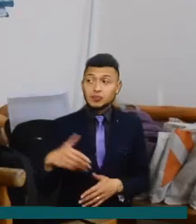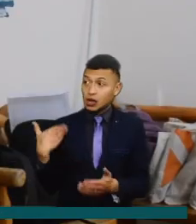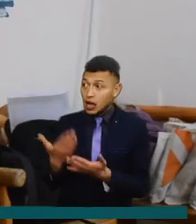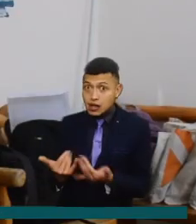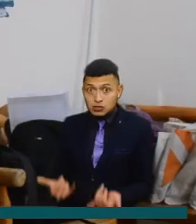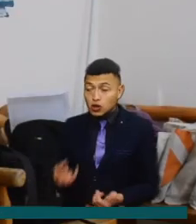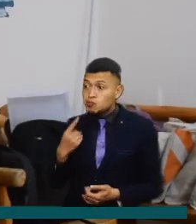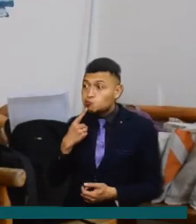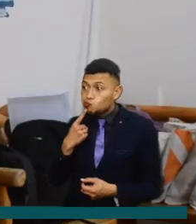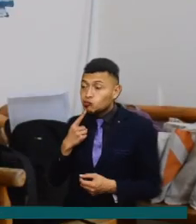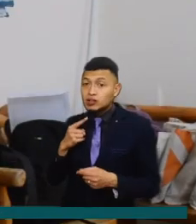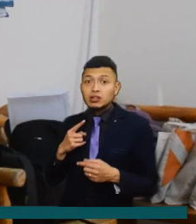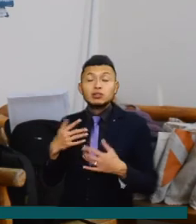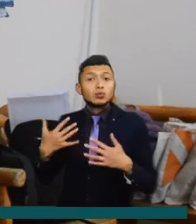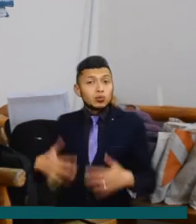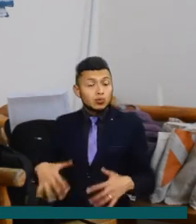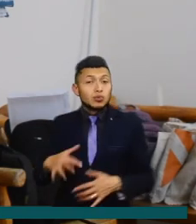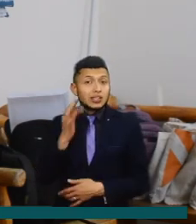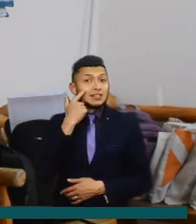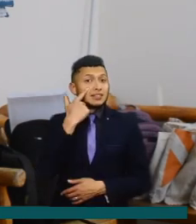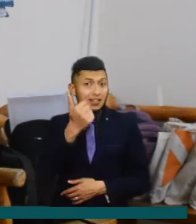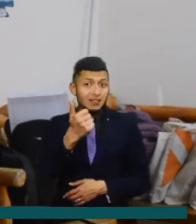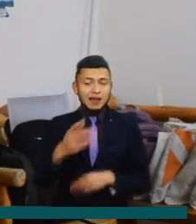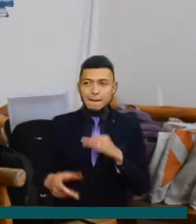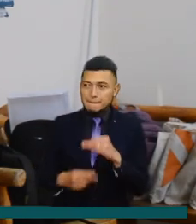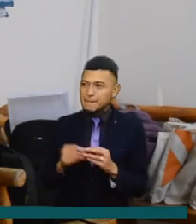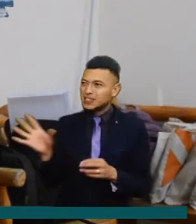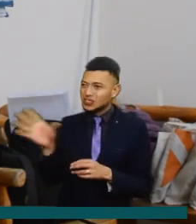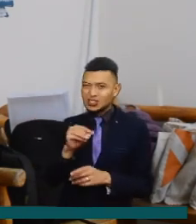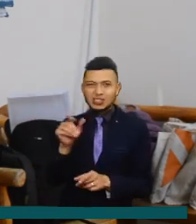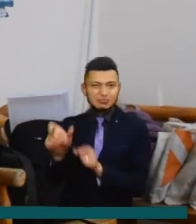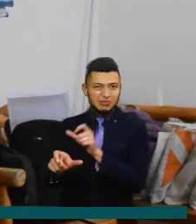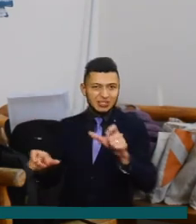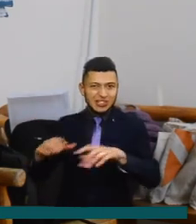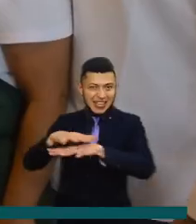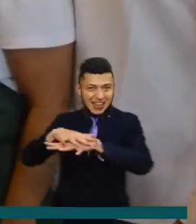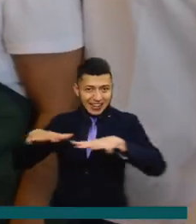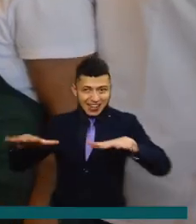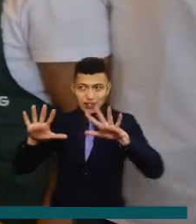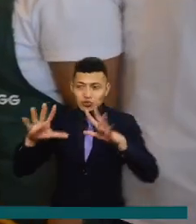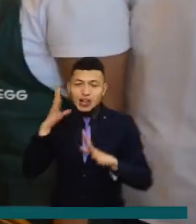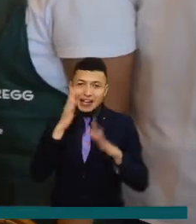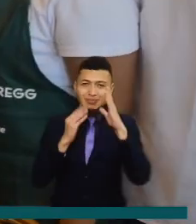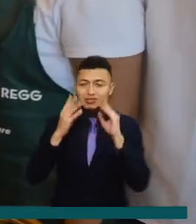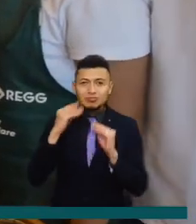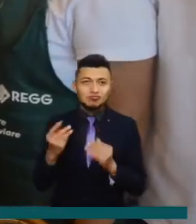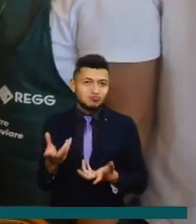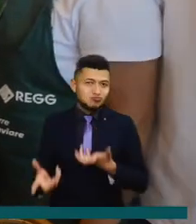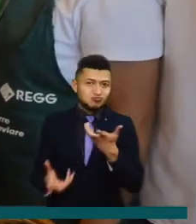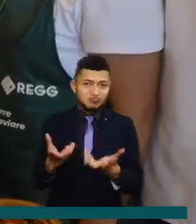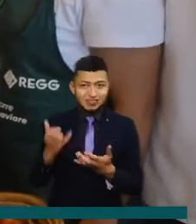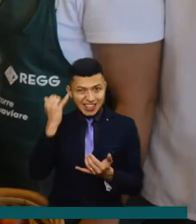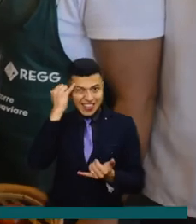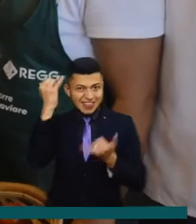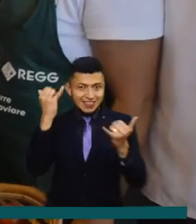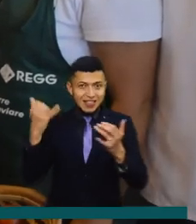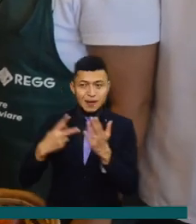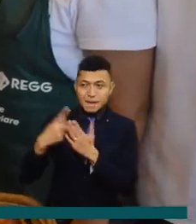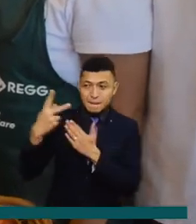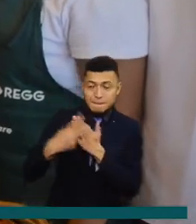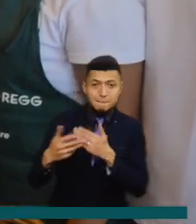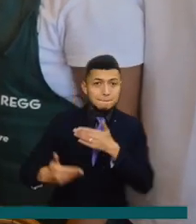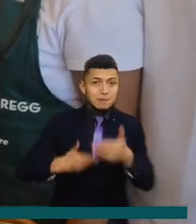hemos probado es súper chévere y el ejercicio, como digamos está toda la gente de la red de experiencias gastronómicas, de